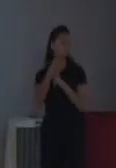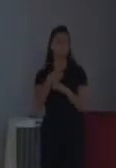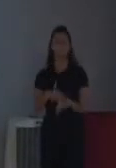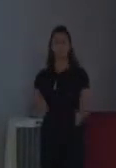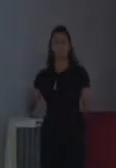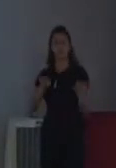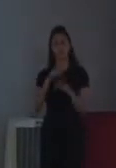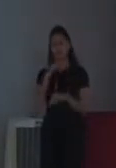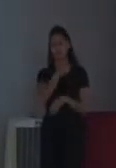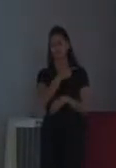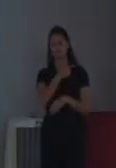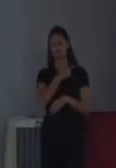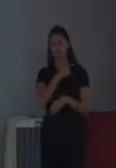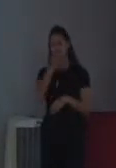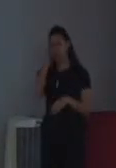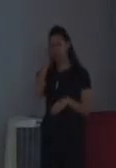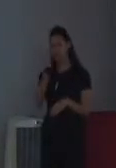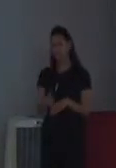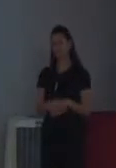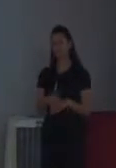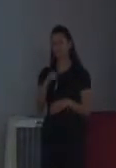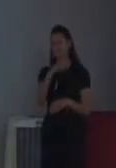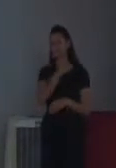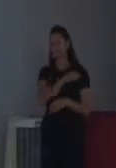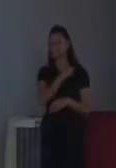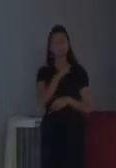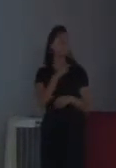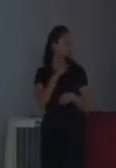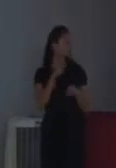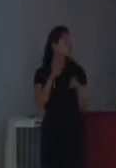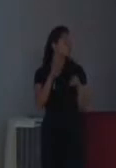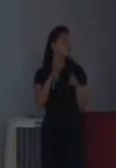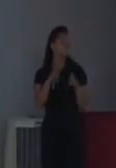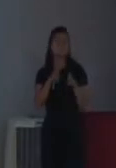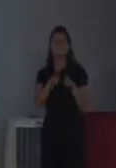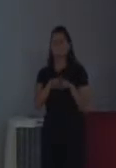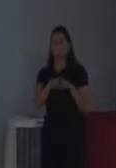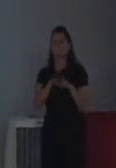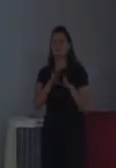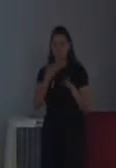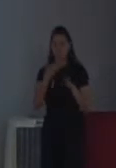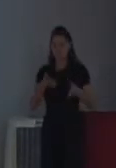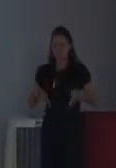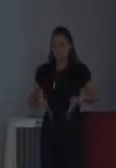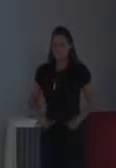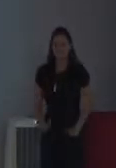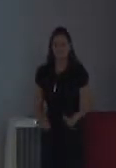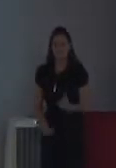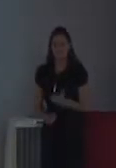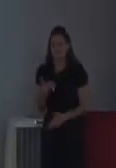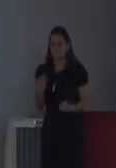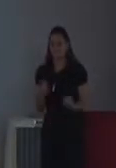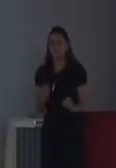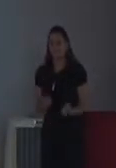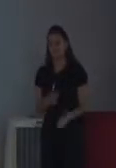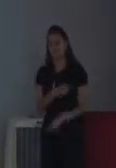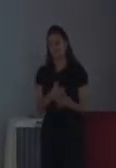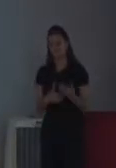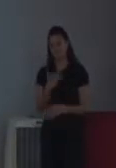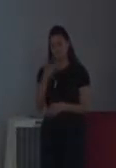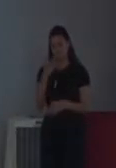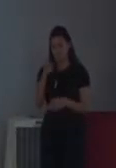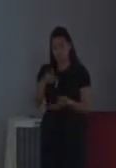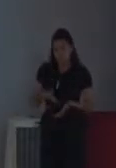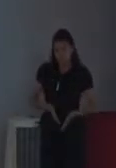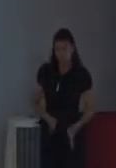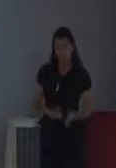fundamental. ¿Por qué? Porque este principio es de cuna. ¿Sí? A nosotros nos enseñan desde el principio, desde